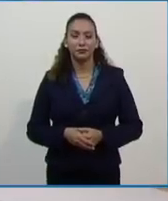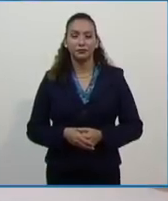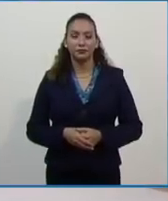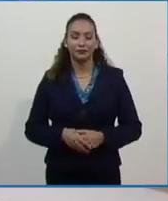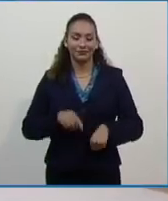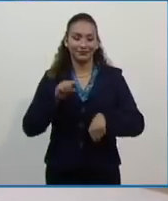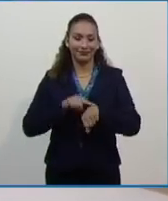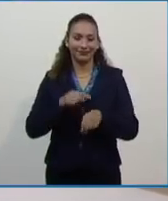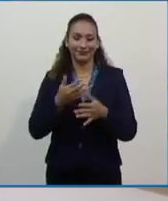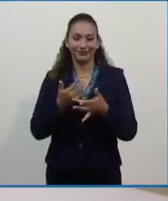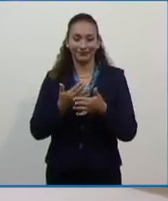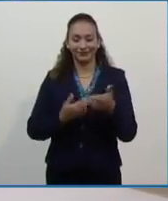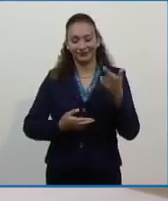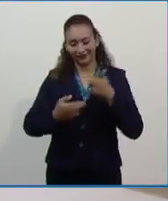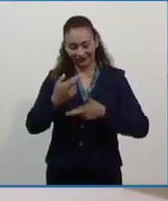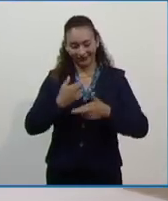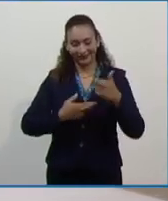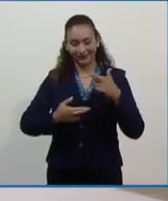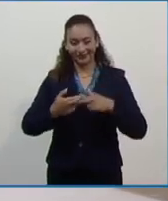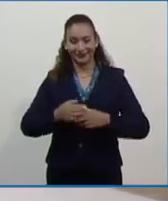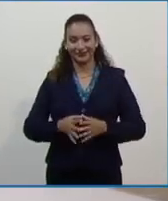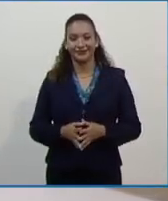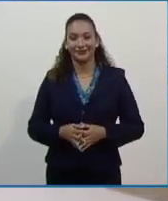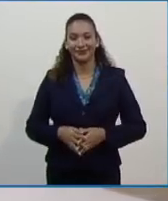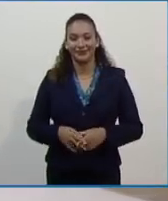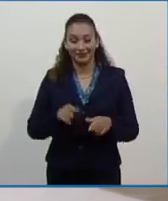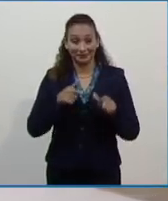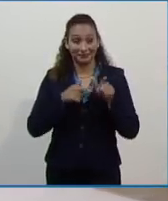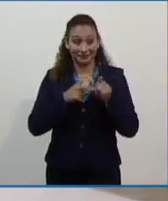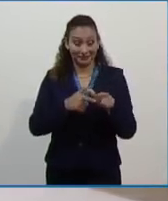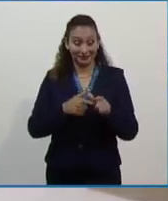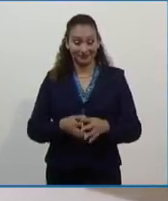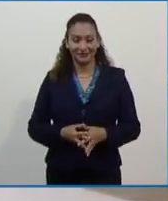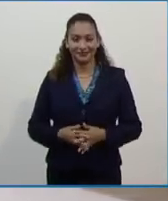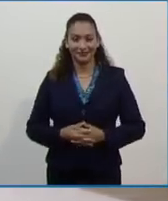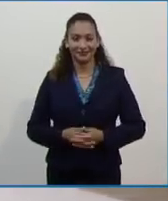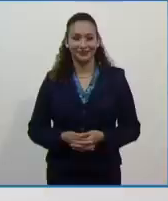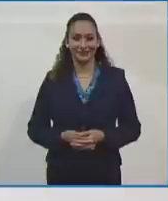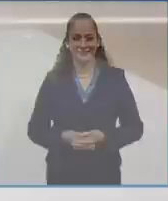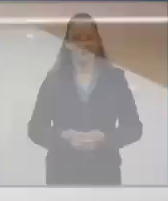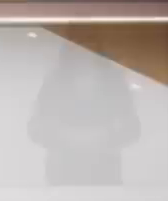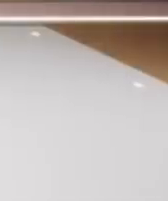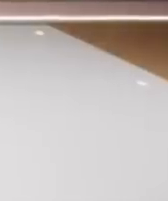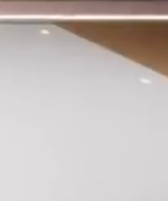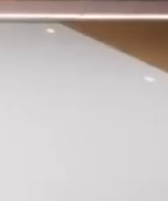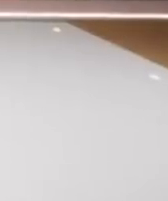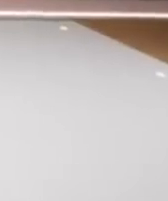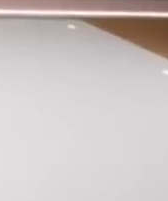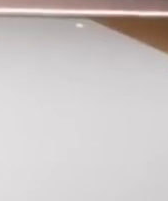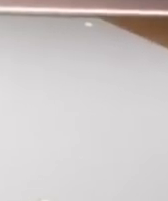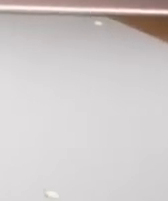Es momento de hacer una nueva pausa, pero regresamos con más noticias a Semanario Judicial.